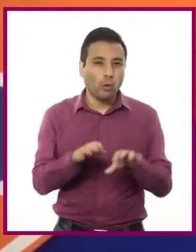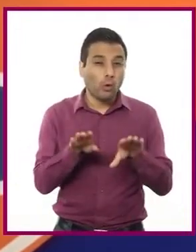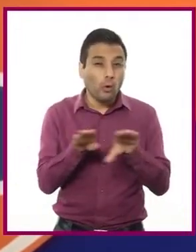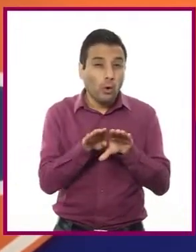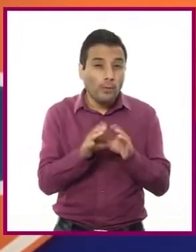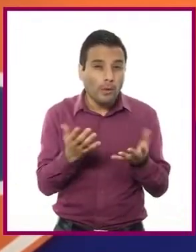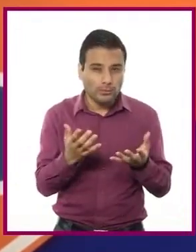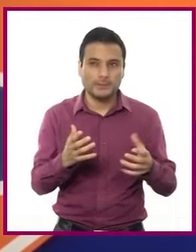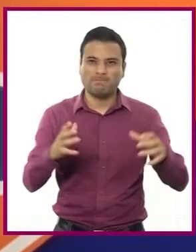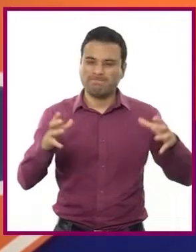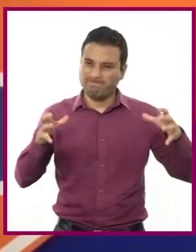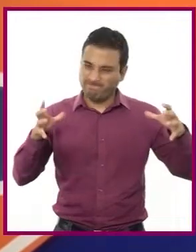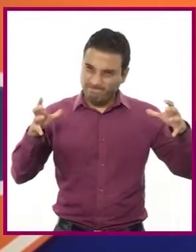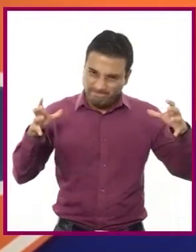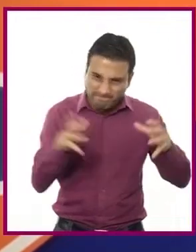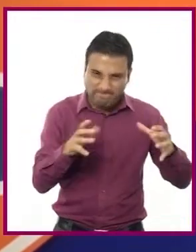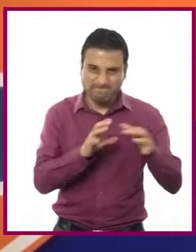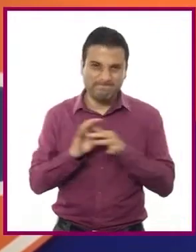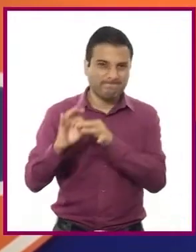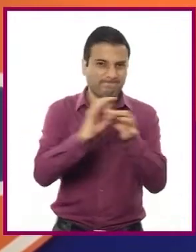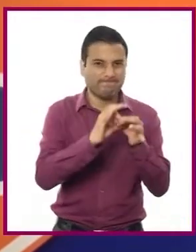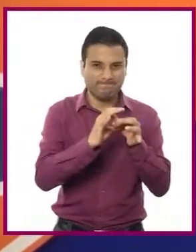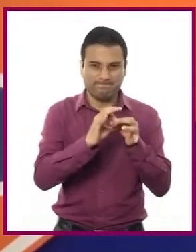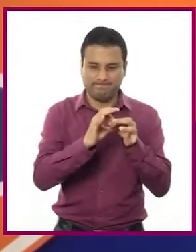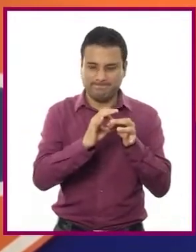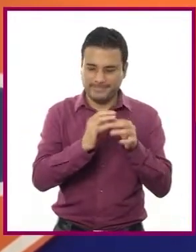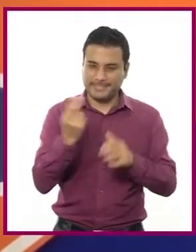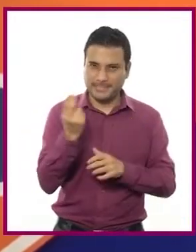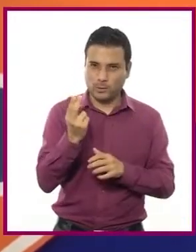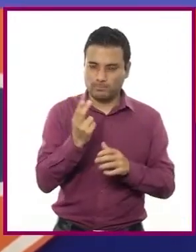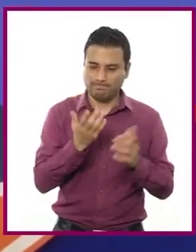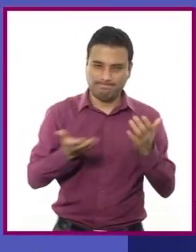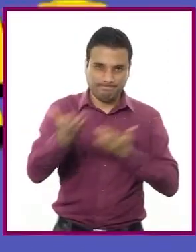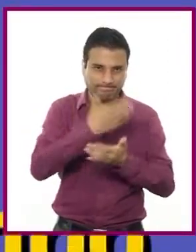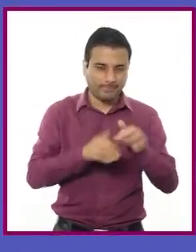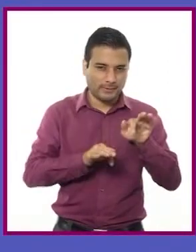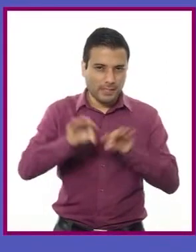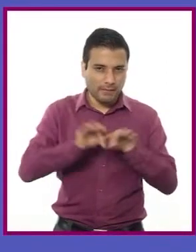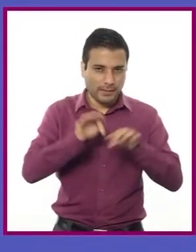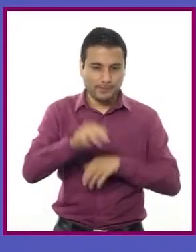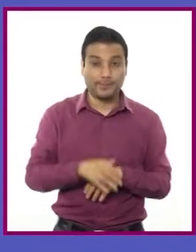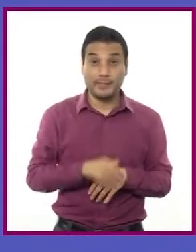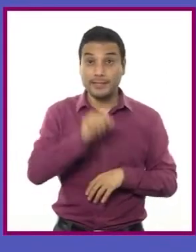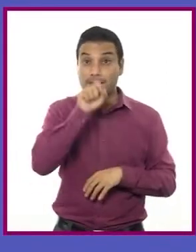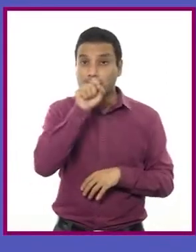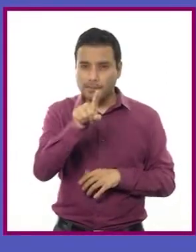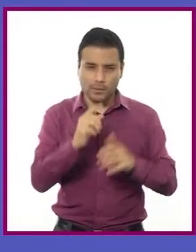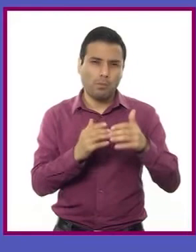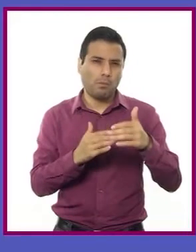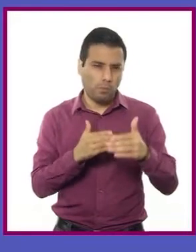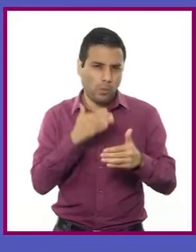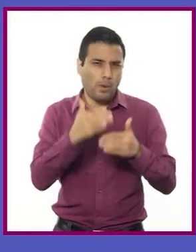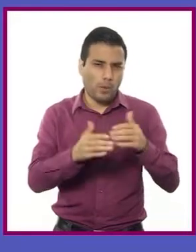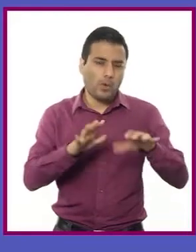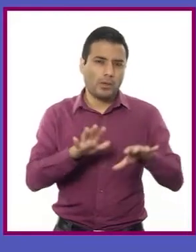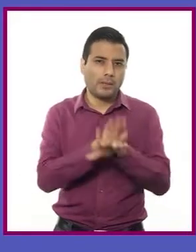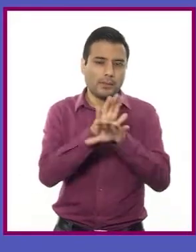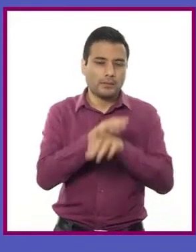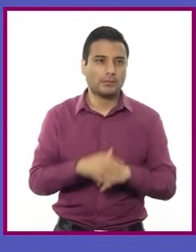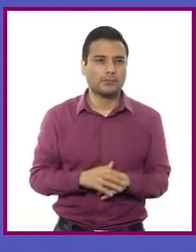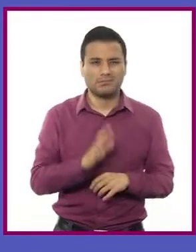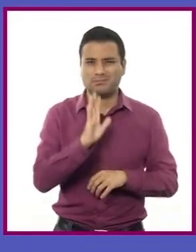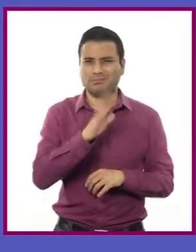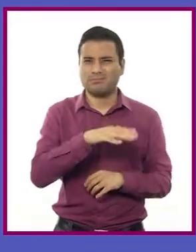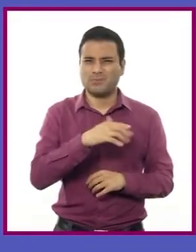acción conjunta y colectiva. Y finalmente tenemos que se modifica con el tiempo. Profesor,